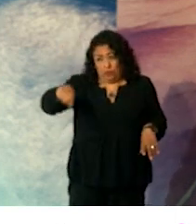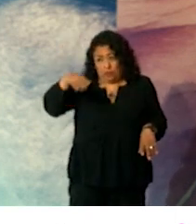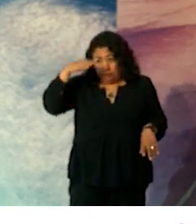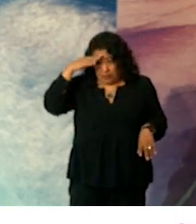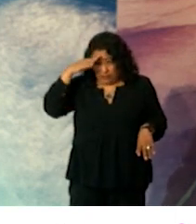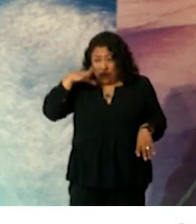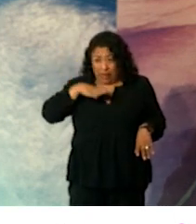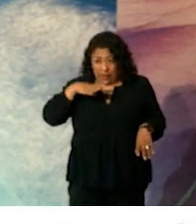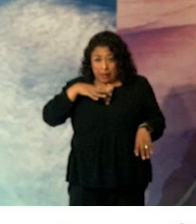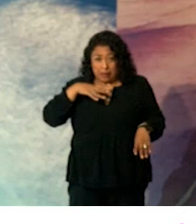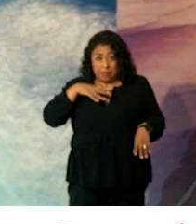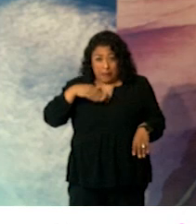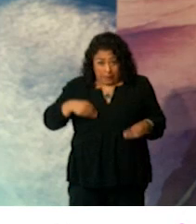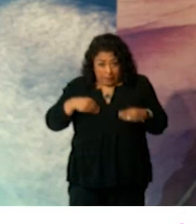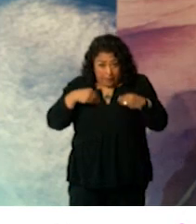vida inteligente en el planeta?